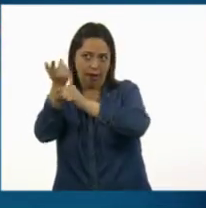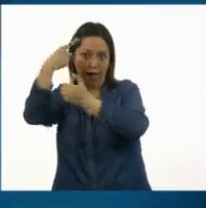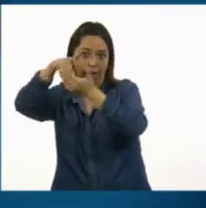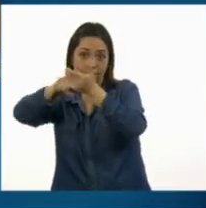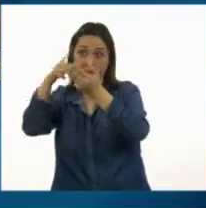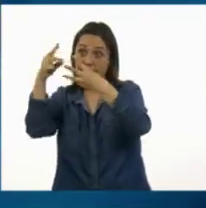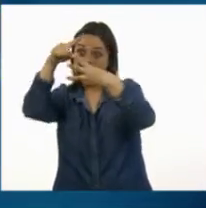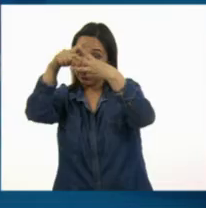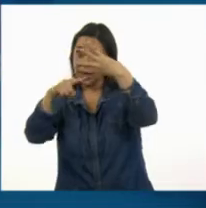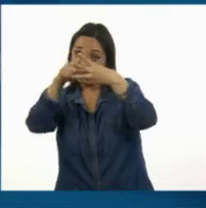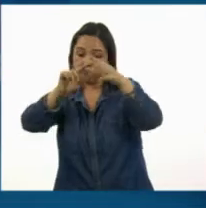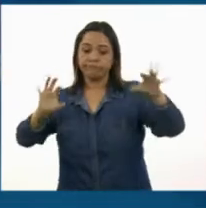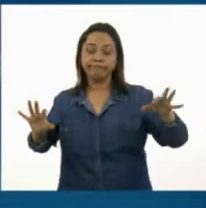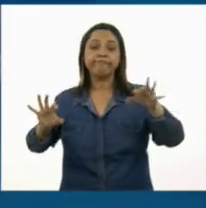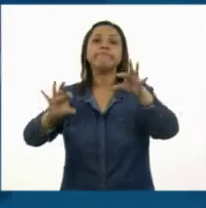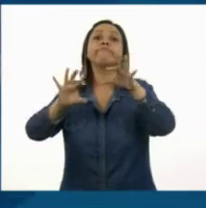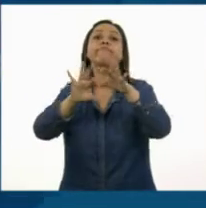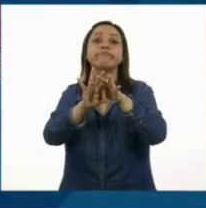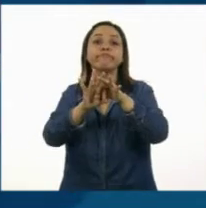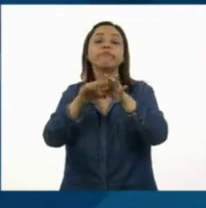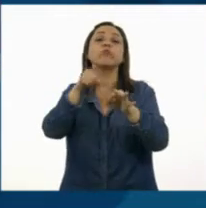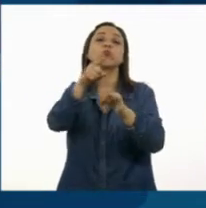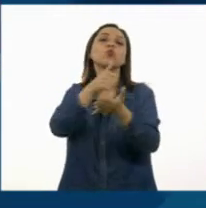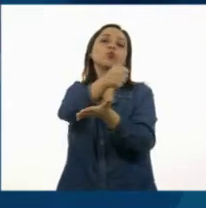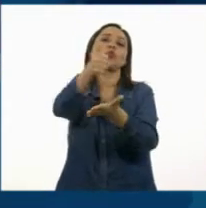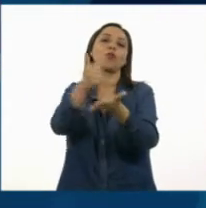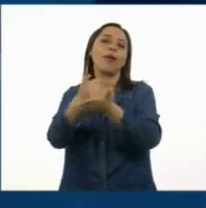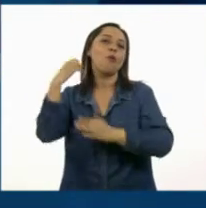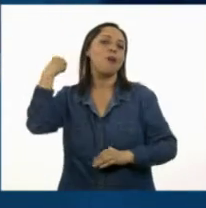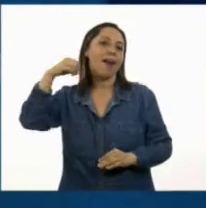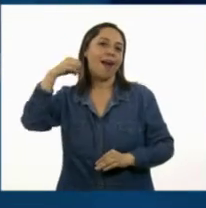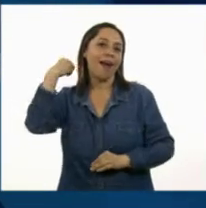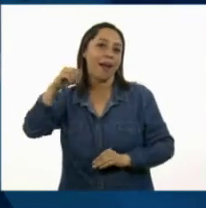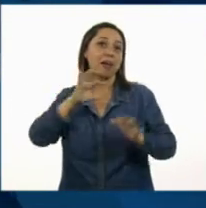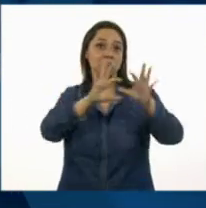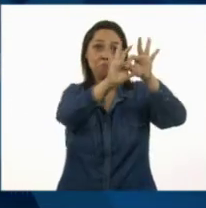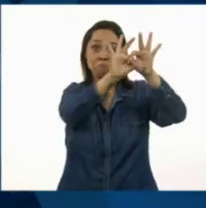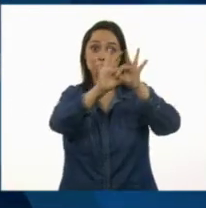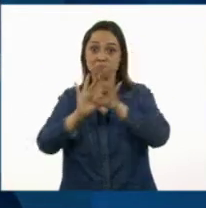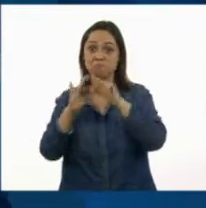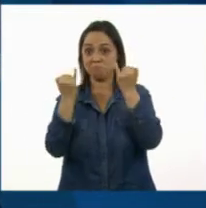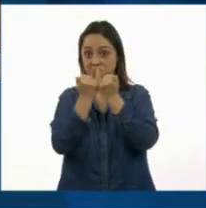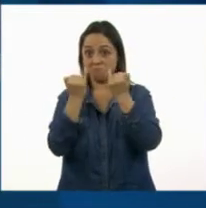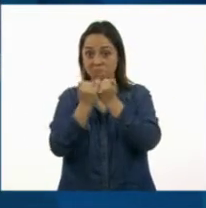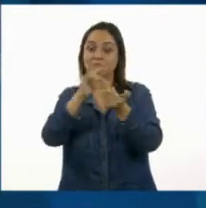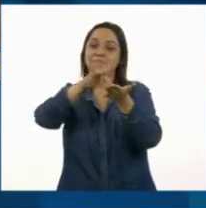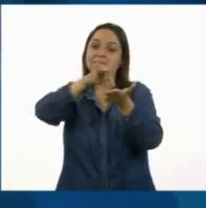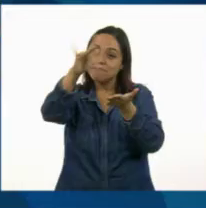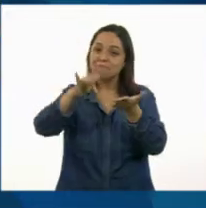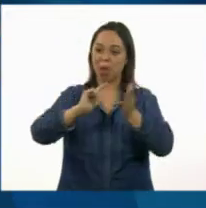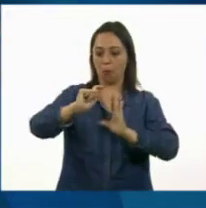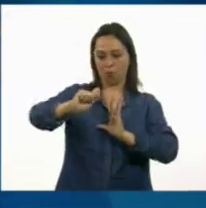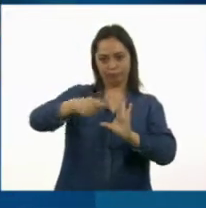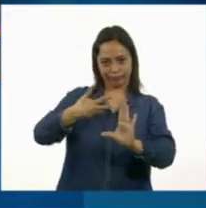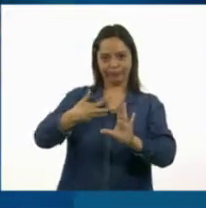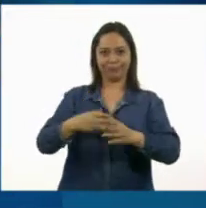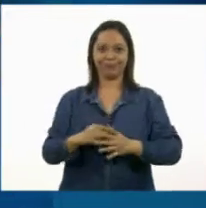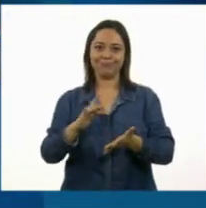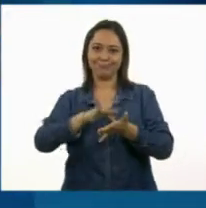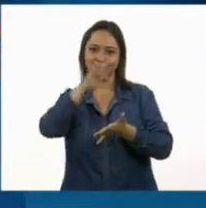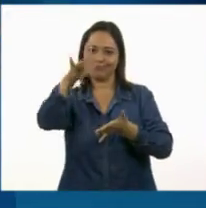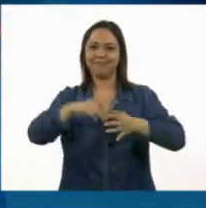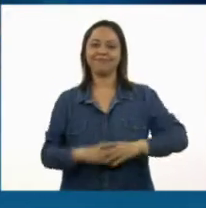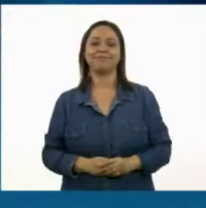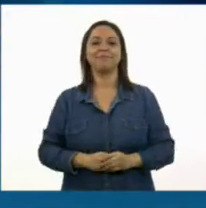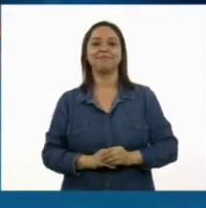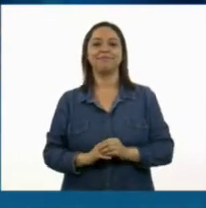América tienen el mismo clima de la capital de Oaxaca. Gracias por comunicarte con nosotros.